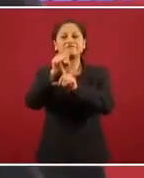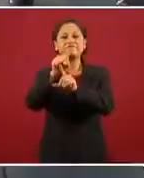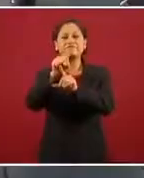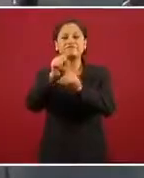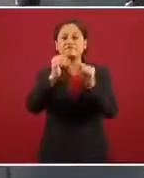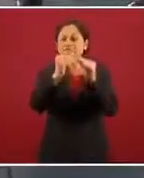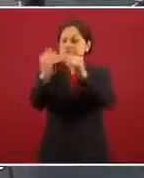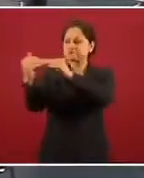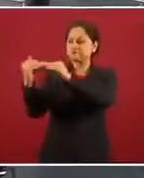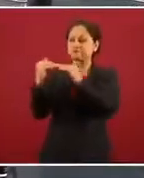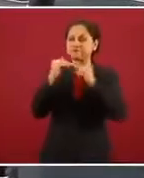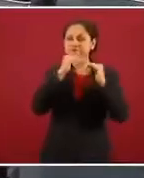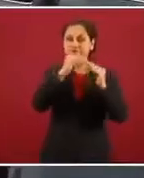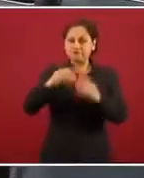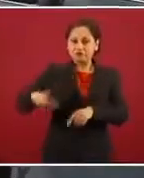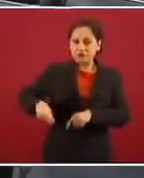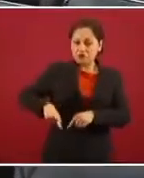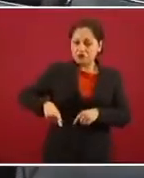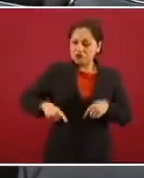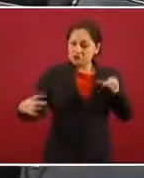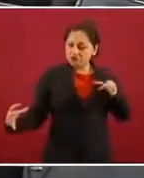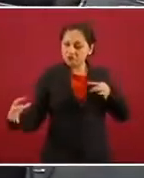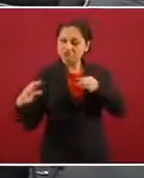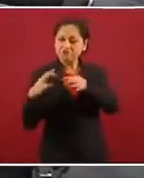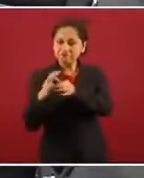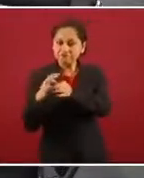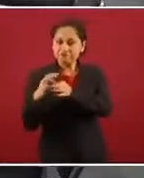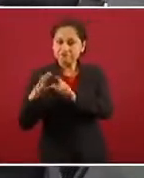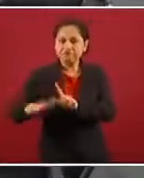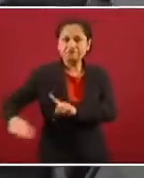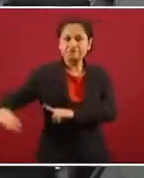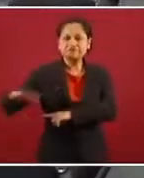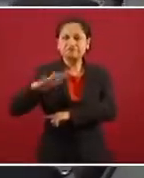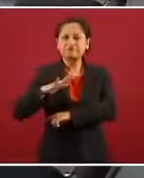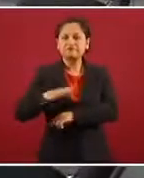gobierno del pueblo, para el pueblo, con el pueblo.